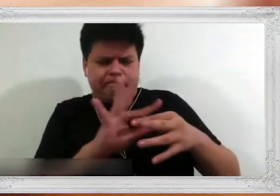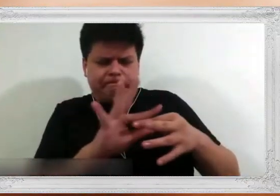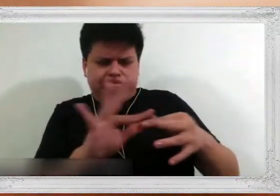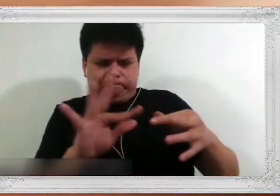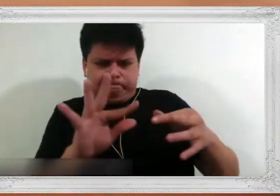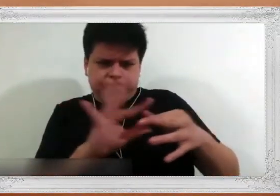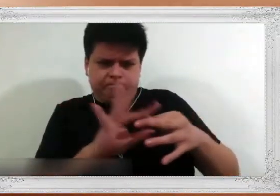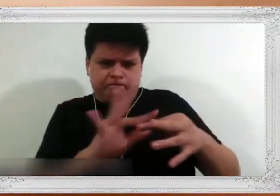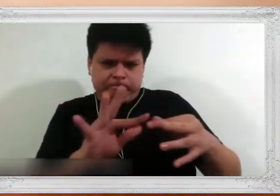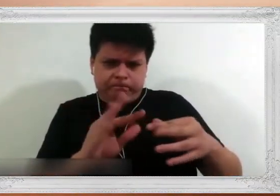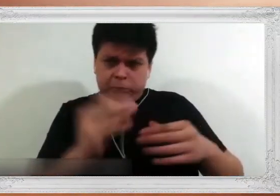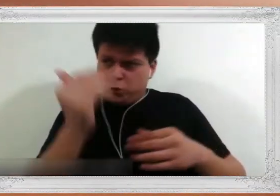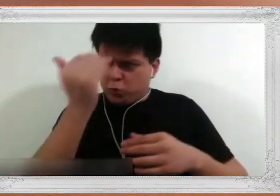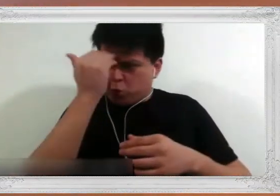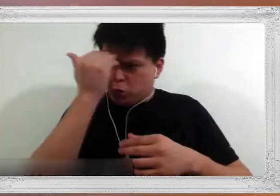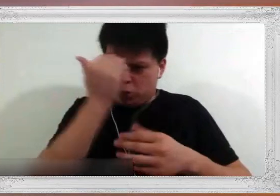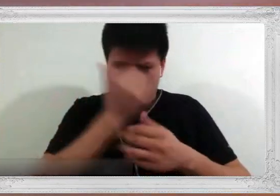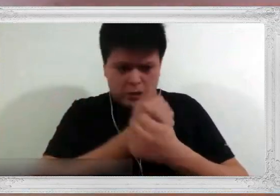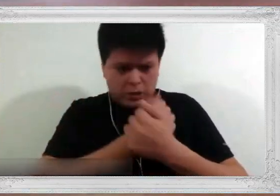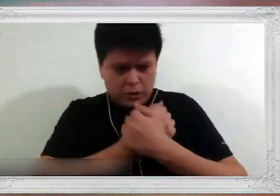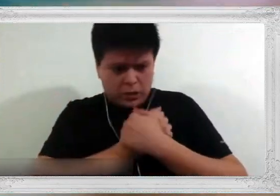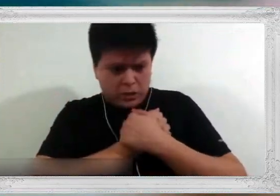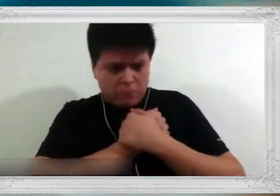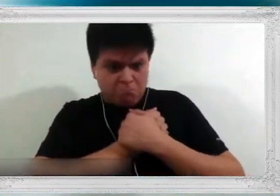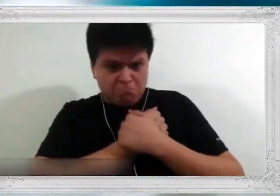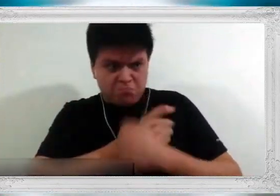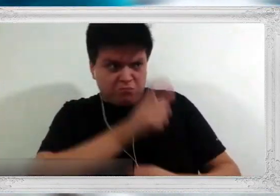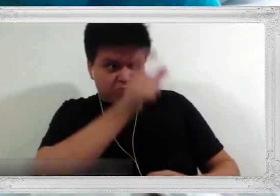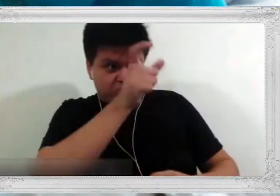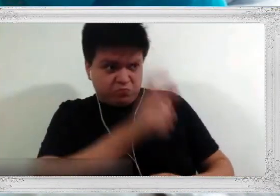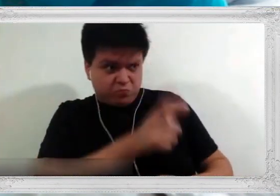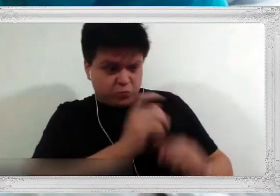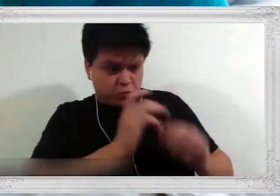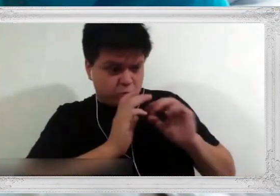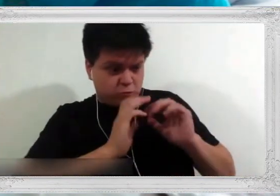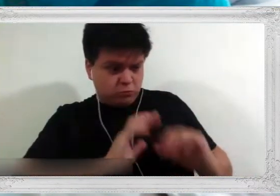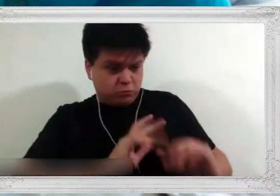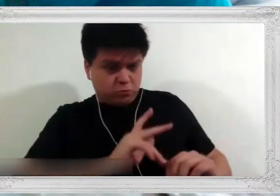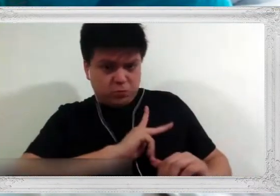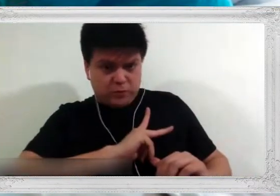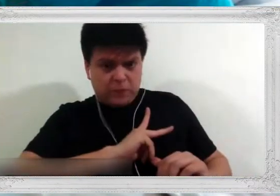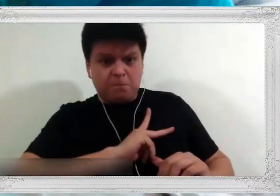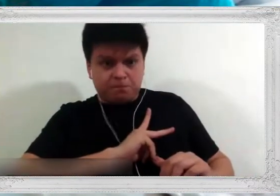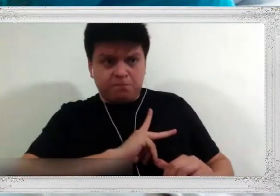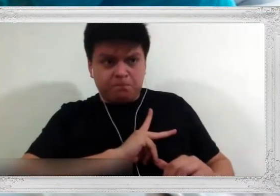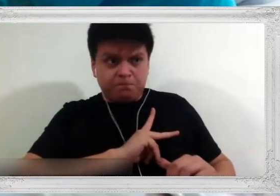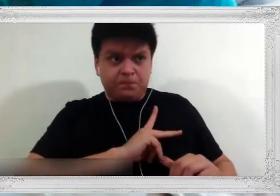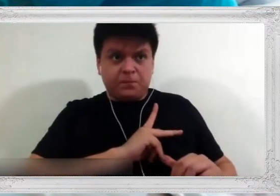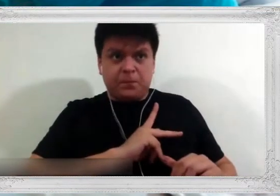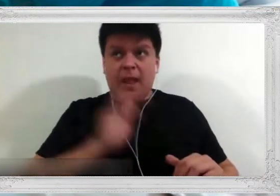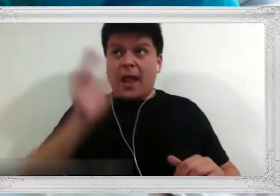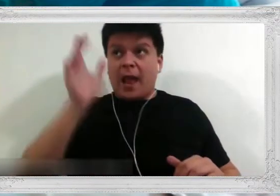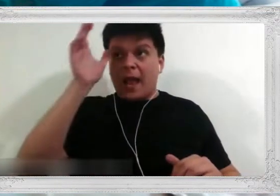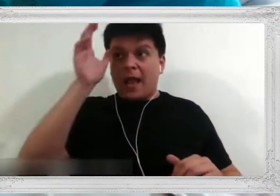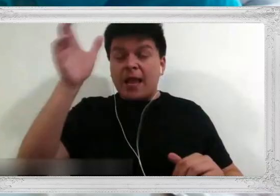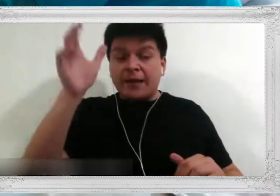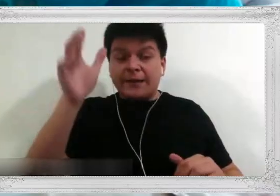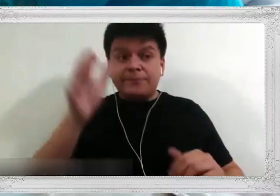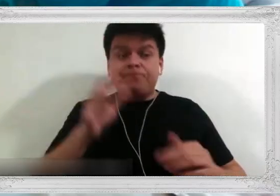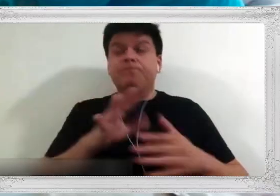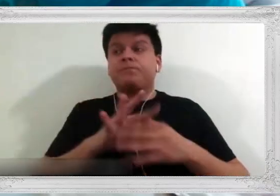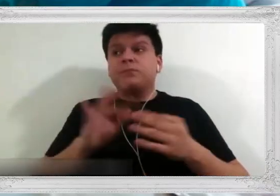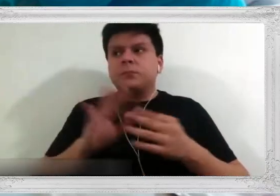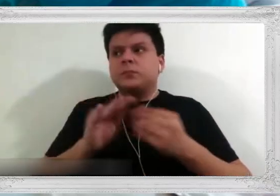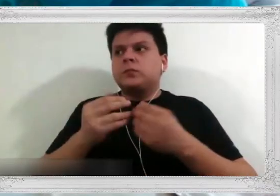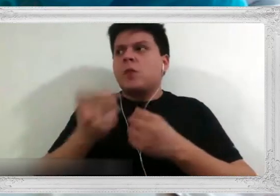conoce y ama hasta la última fibra de nuestro ser. Cristo llama por su nombre este deseo que mueve a los